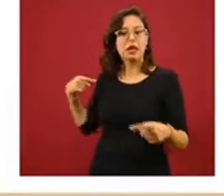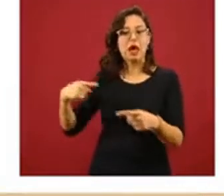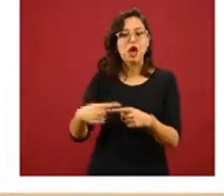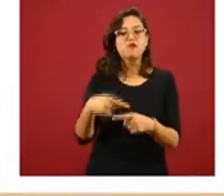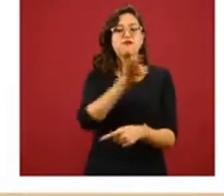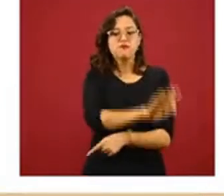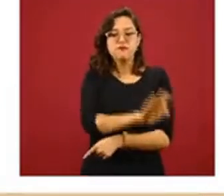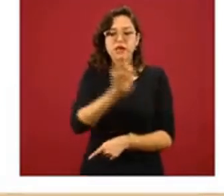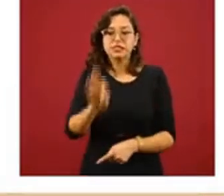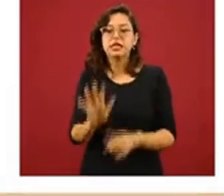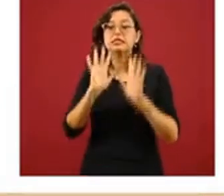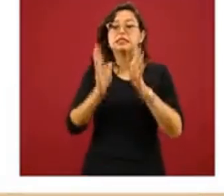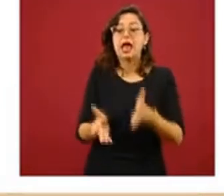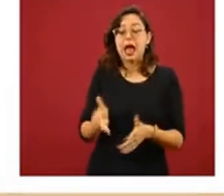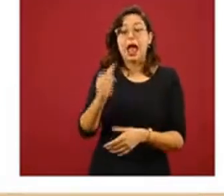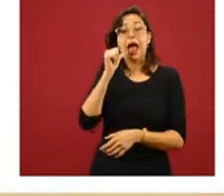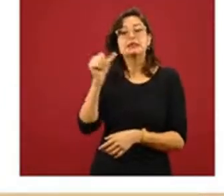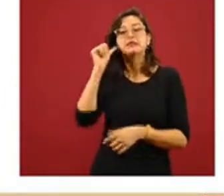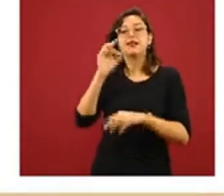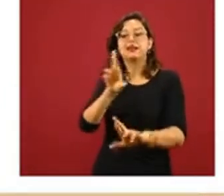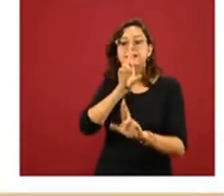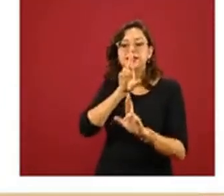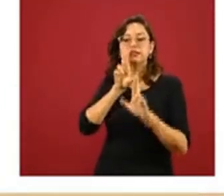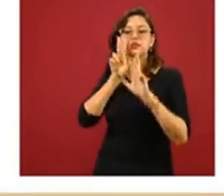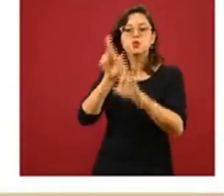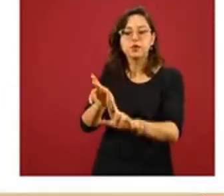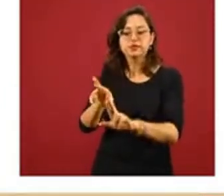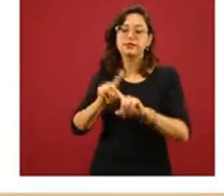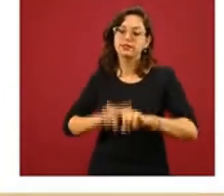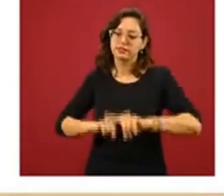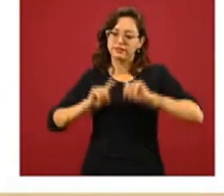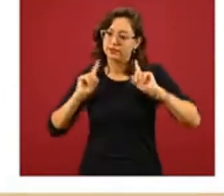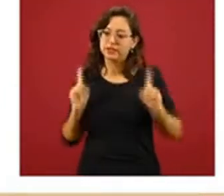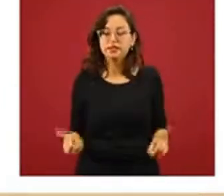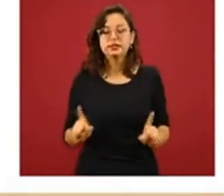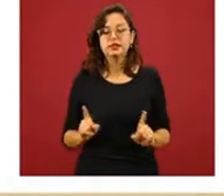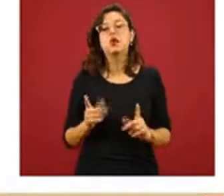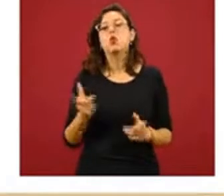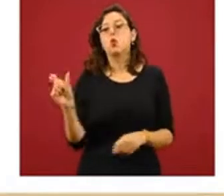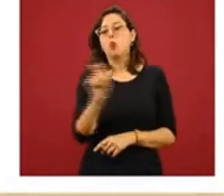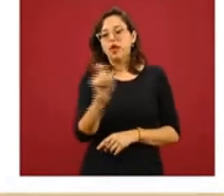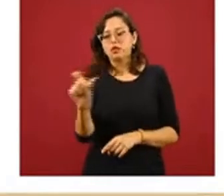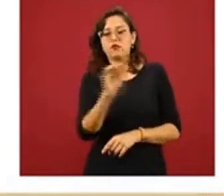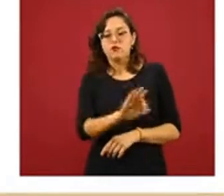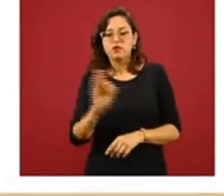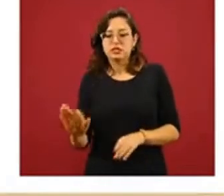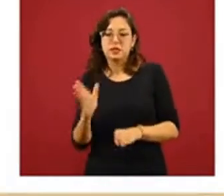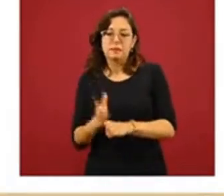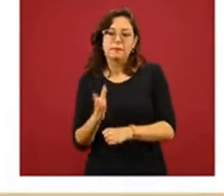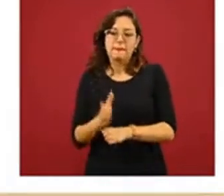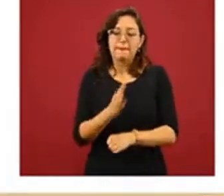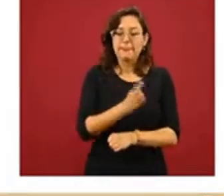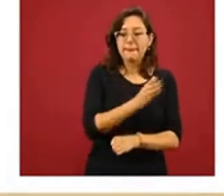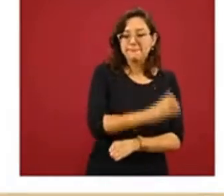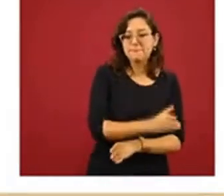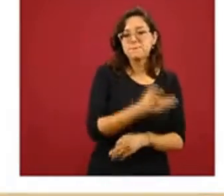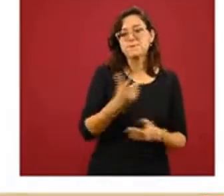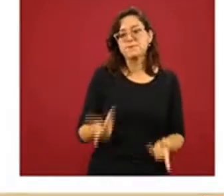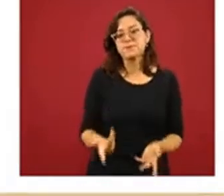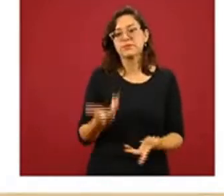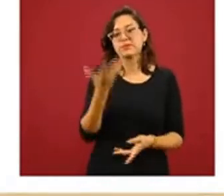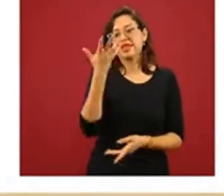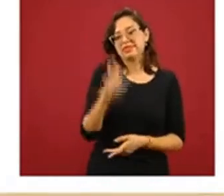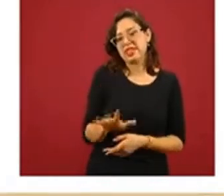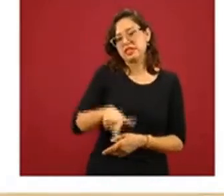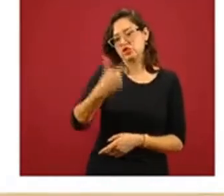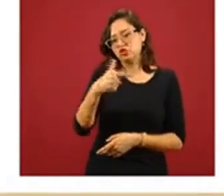color azul que están distribuidas precisamente por la fecha de ocurrencia. Una buena parte de ellas están en los últimos 10,